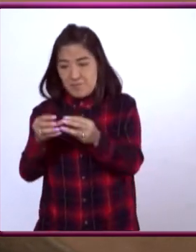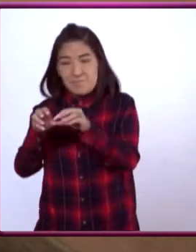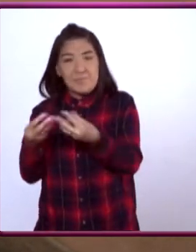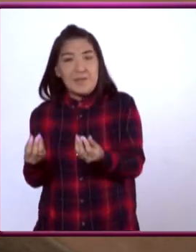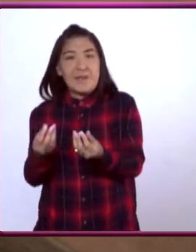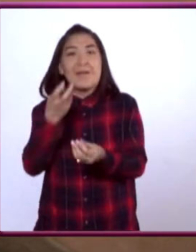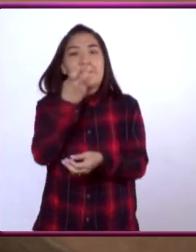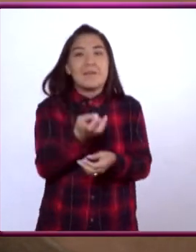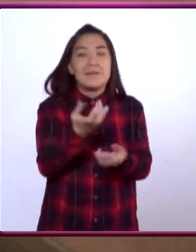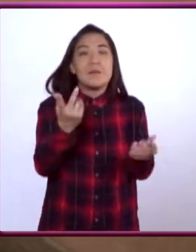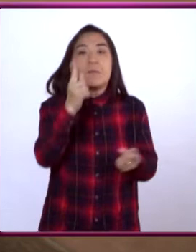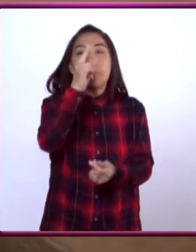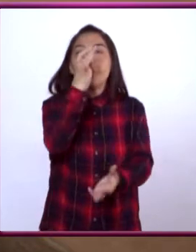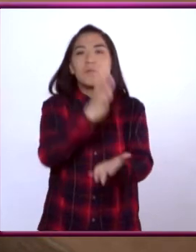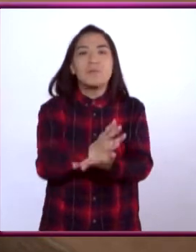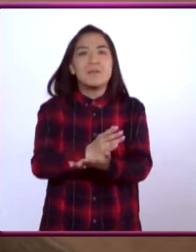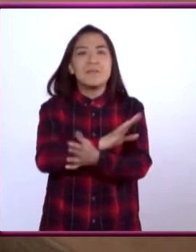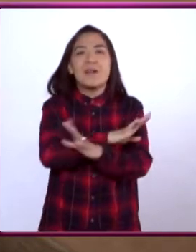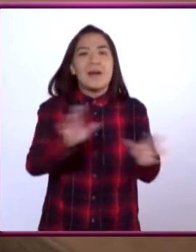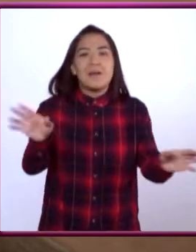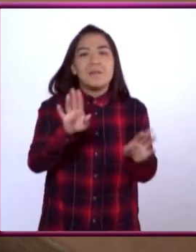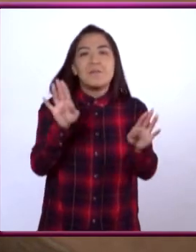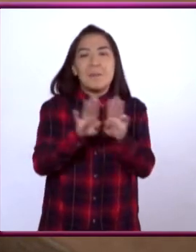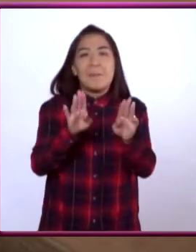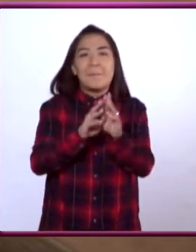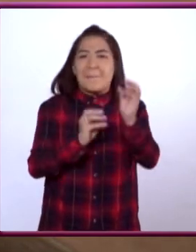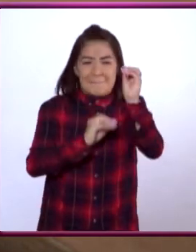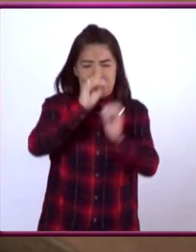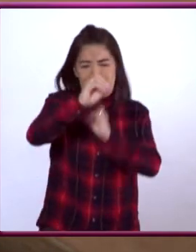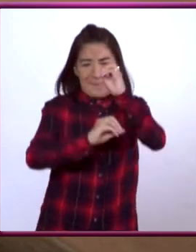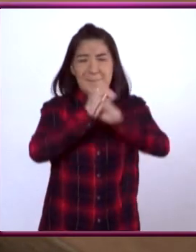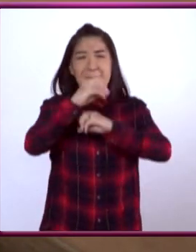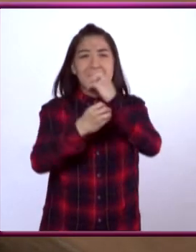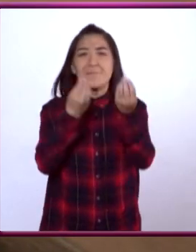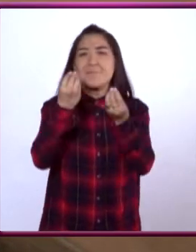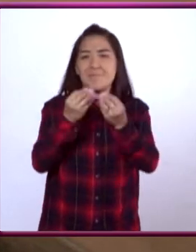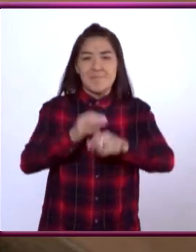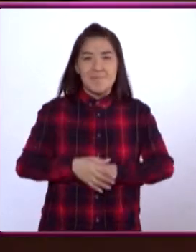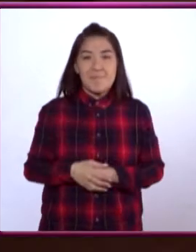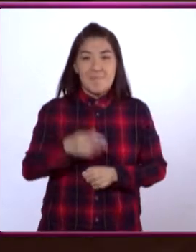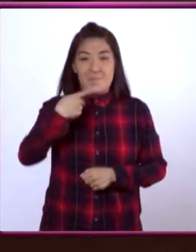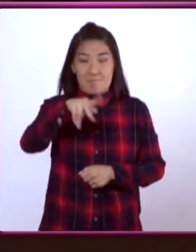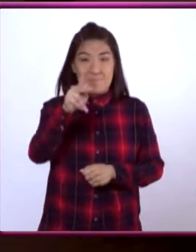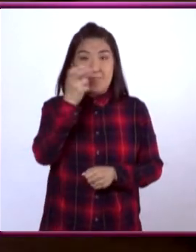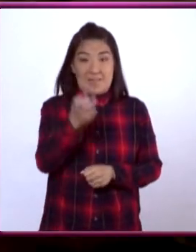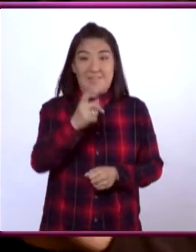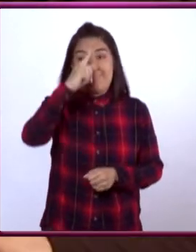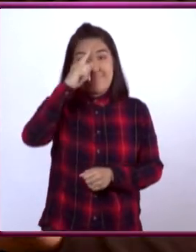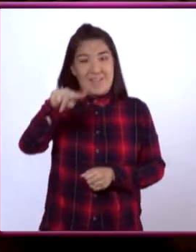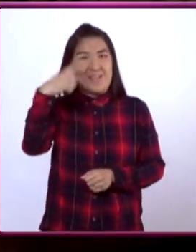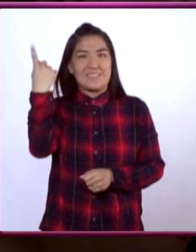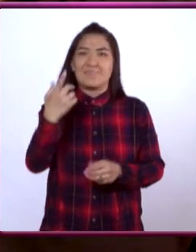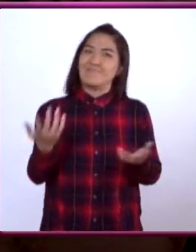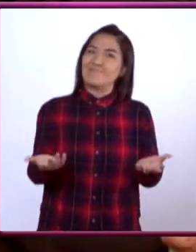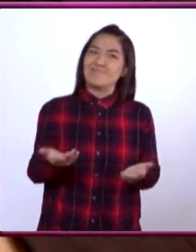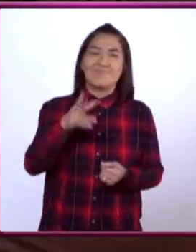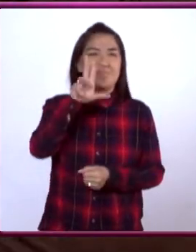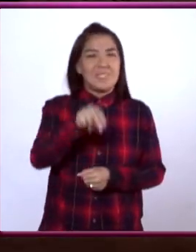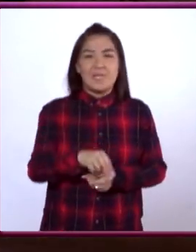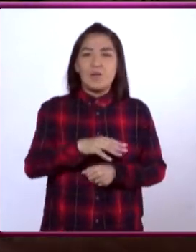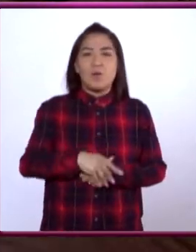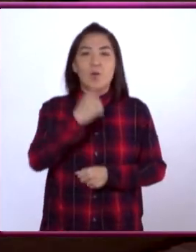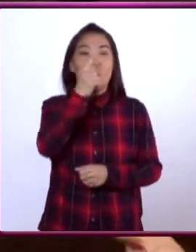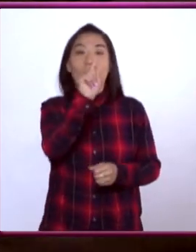potasio que pudiéramos cortar y de ahí ¡zuc! Salen disparadas las partículas. Ajá, pero eso ni es sencillo